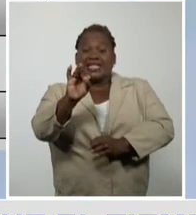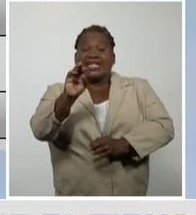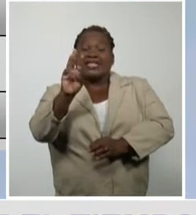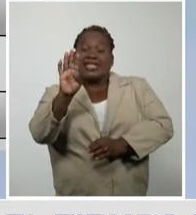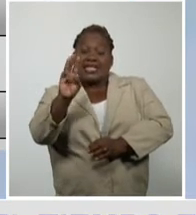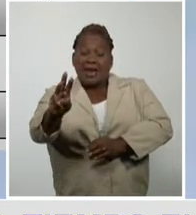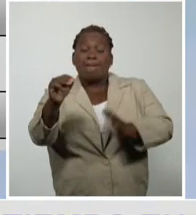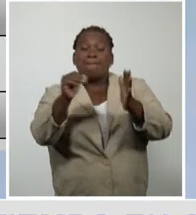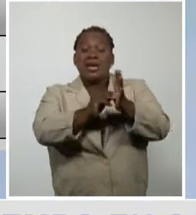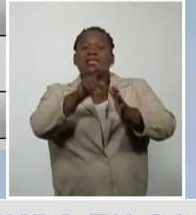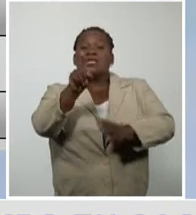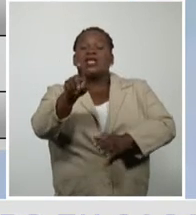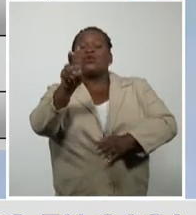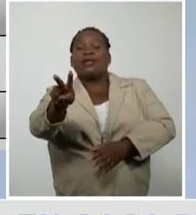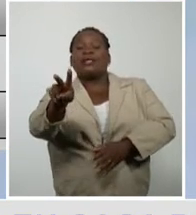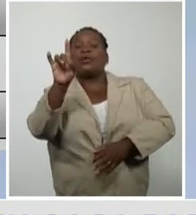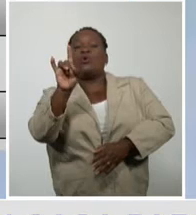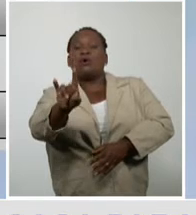73.129